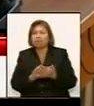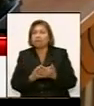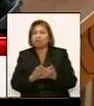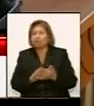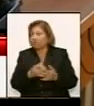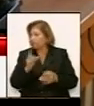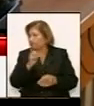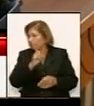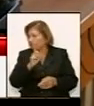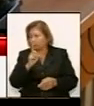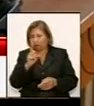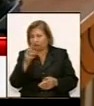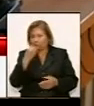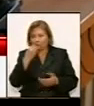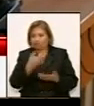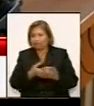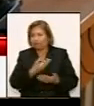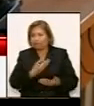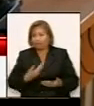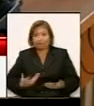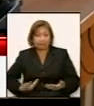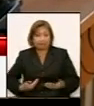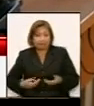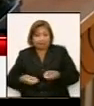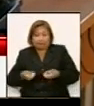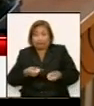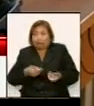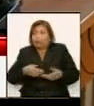solución no va porque el Estado empiece a regular